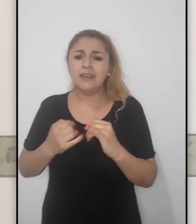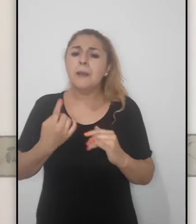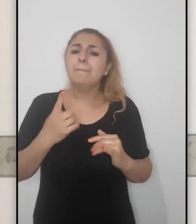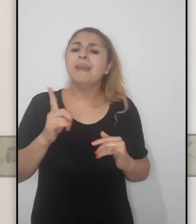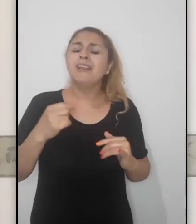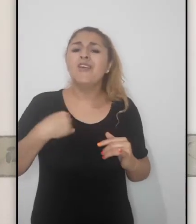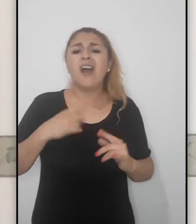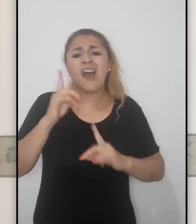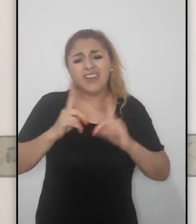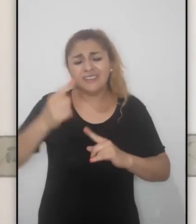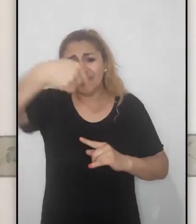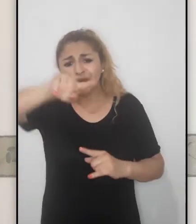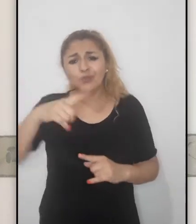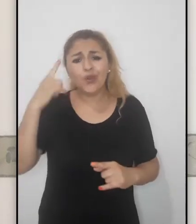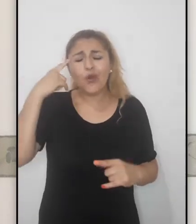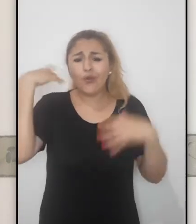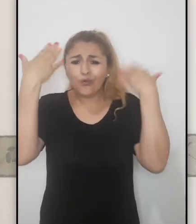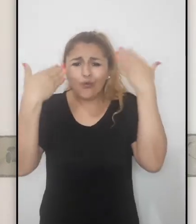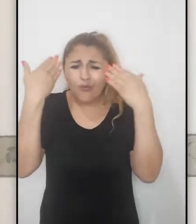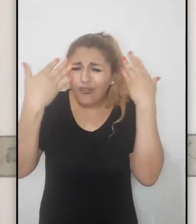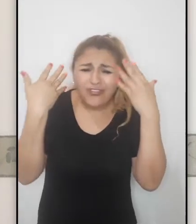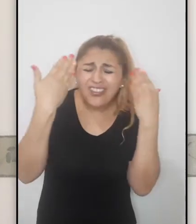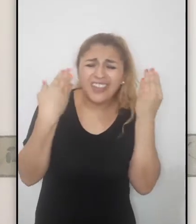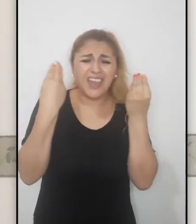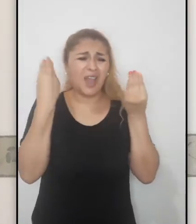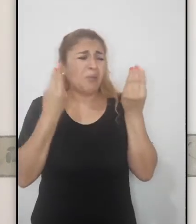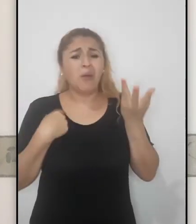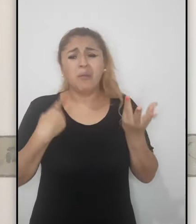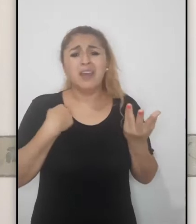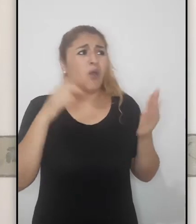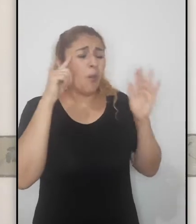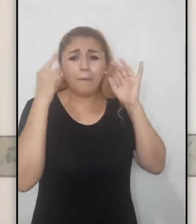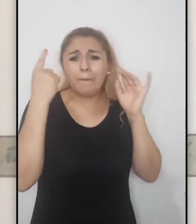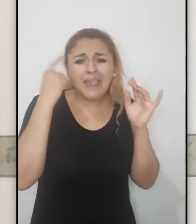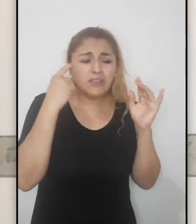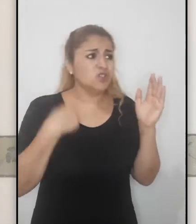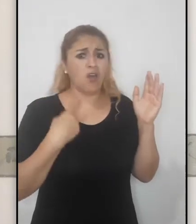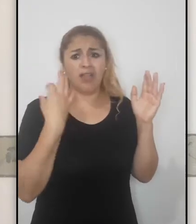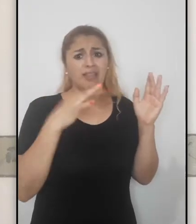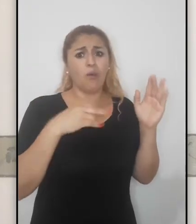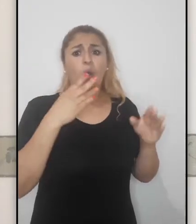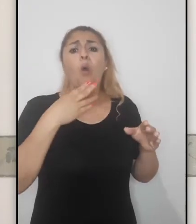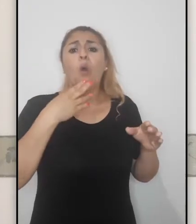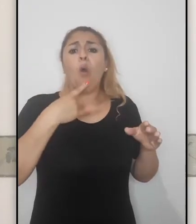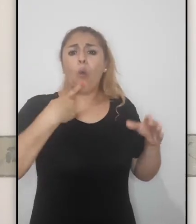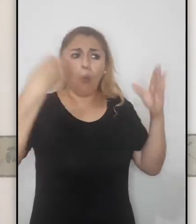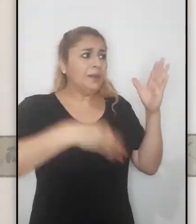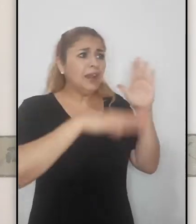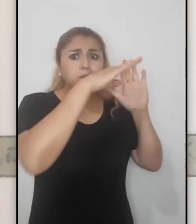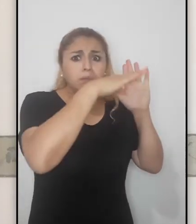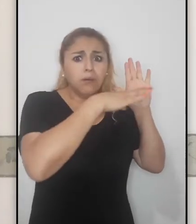quién es la verdad la perspectiva del reino de dios